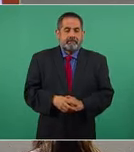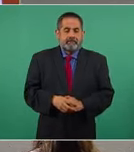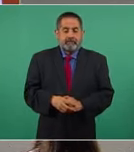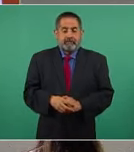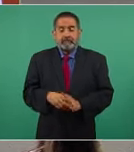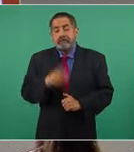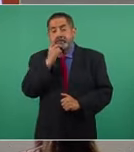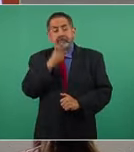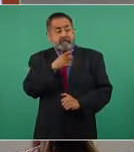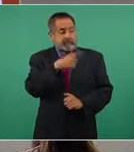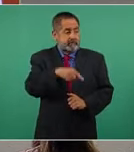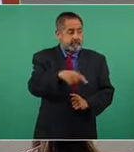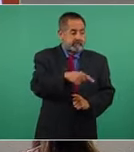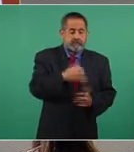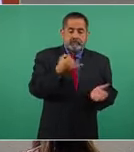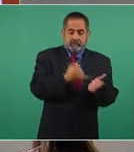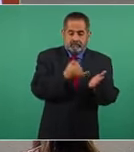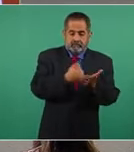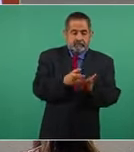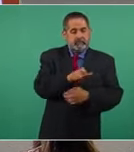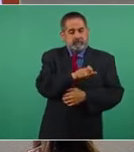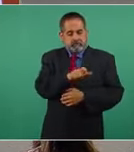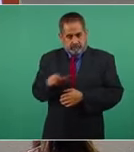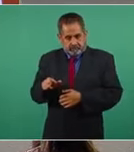Los que pagan impuestos, ¿no?